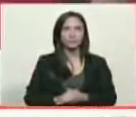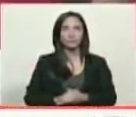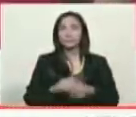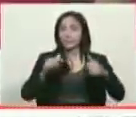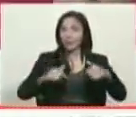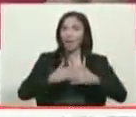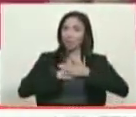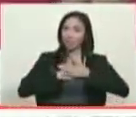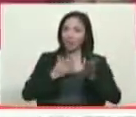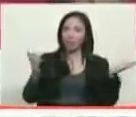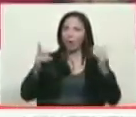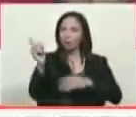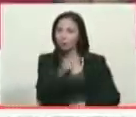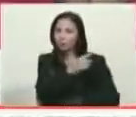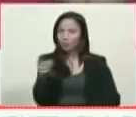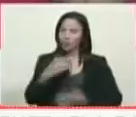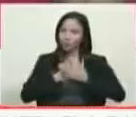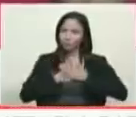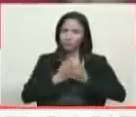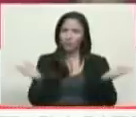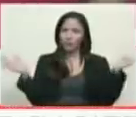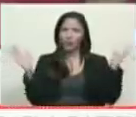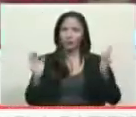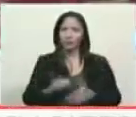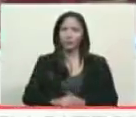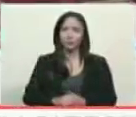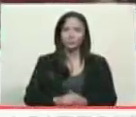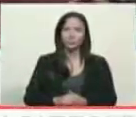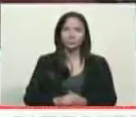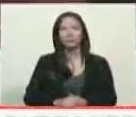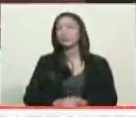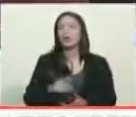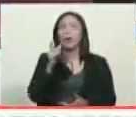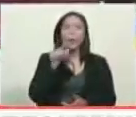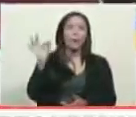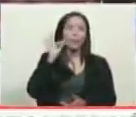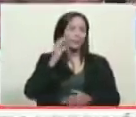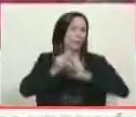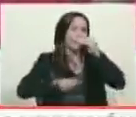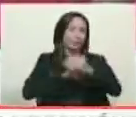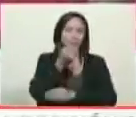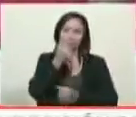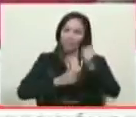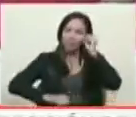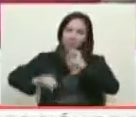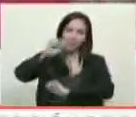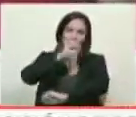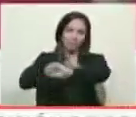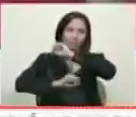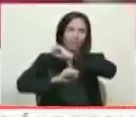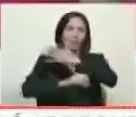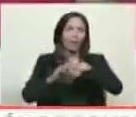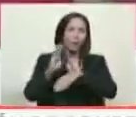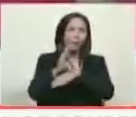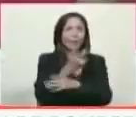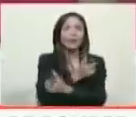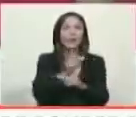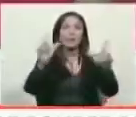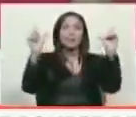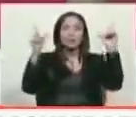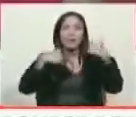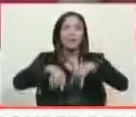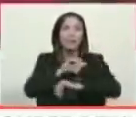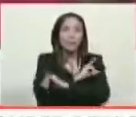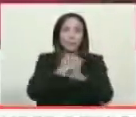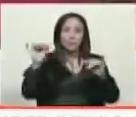Estamos dispuestos. Y estamos dispuestas a hacer lo que tengamos que hacer para preservar la libertad y la